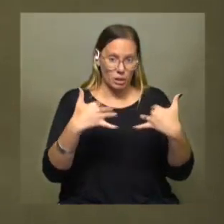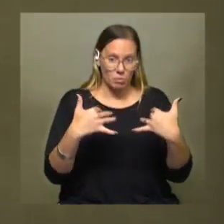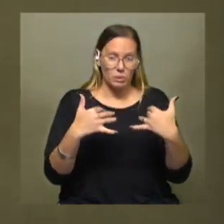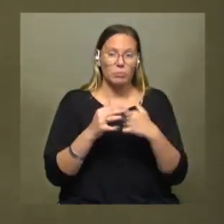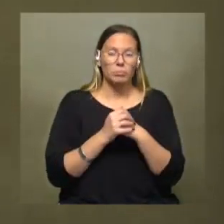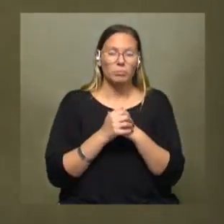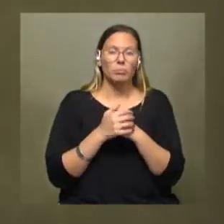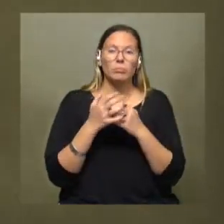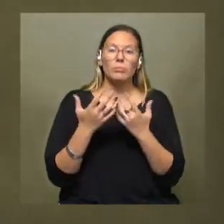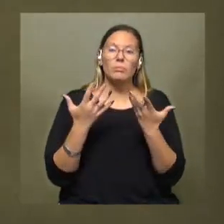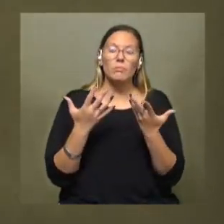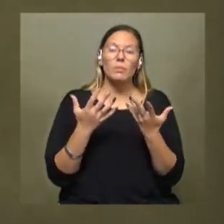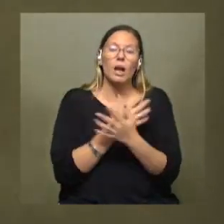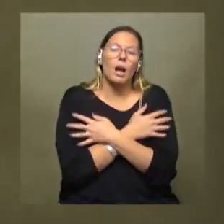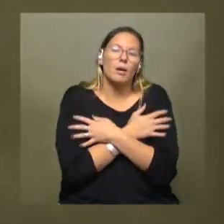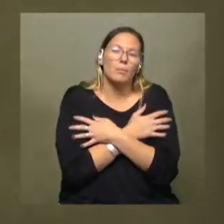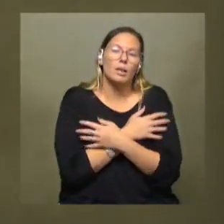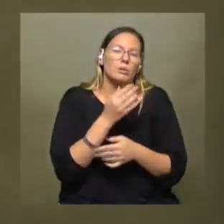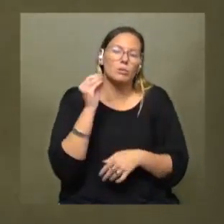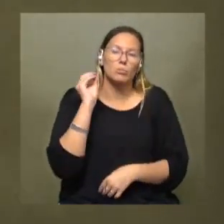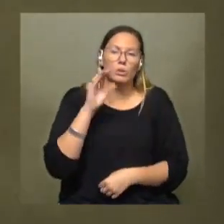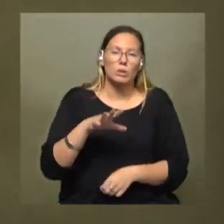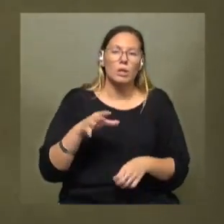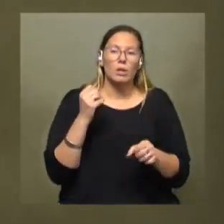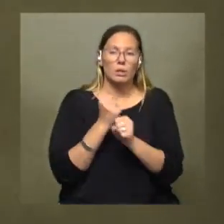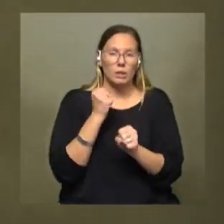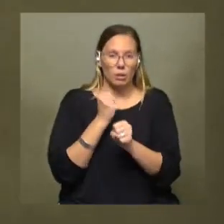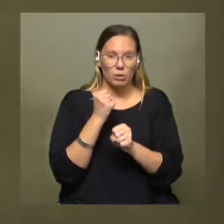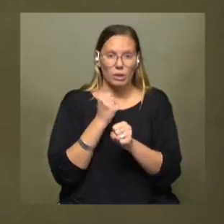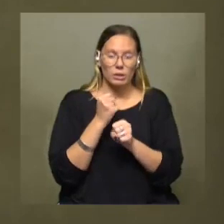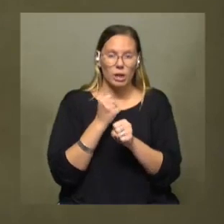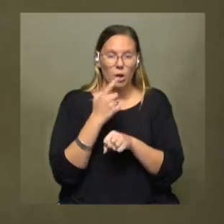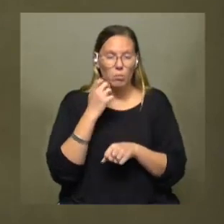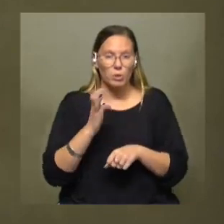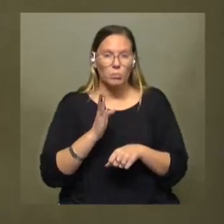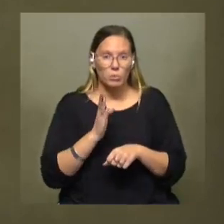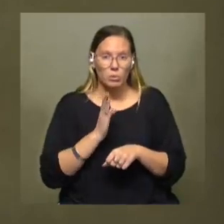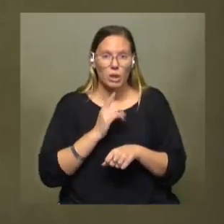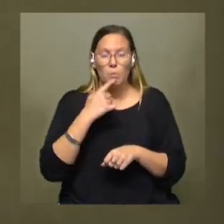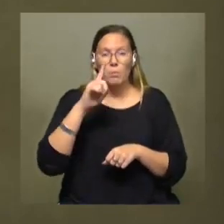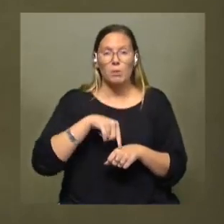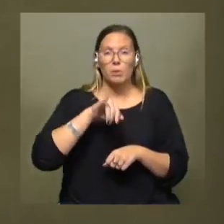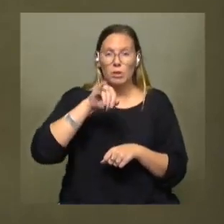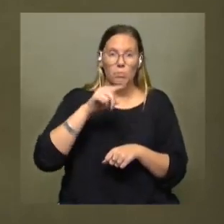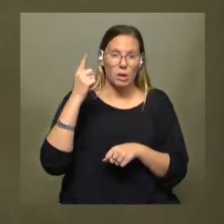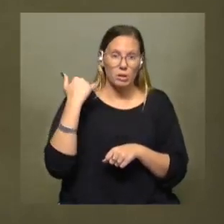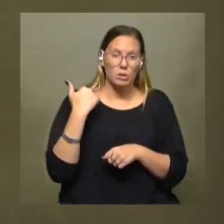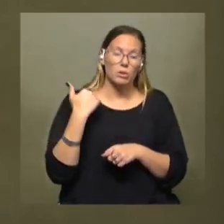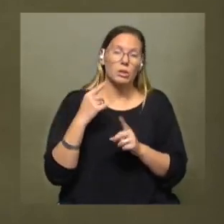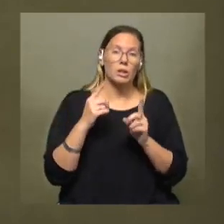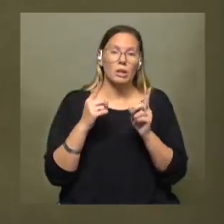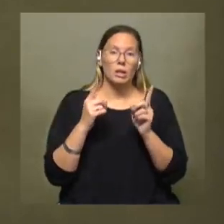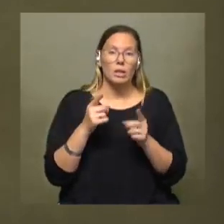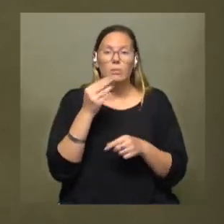traer, quiero mandar un fuerte abrazo y saludo a todas las trabajadoras y los trabajadores. Pasó este primero de mayo, muy primero de mayo más. Y